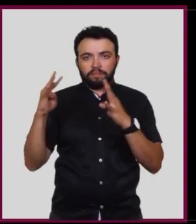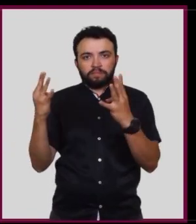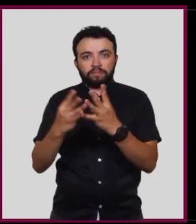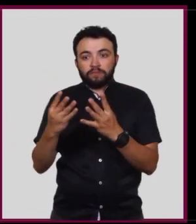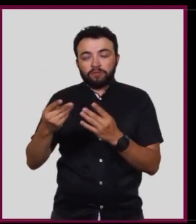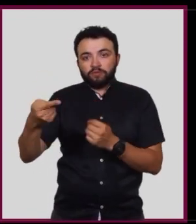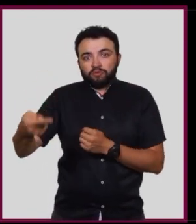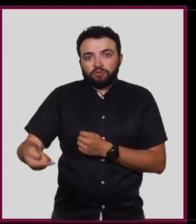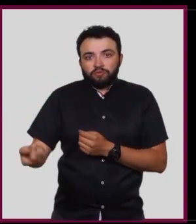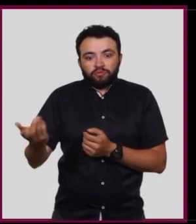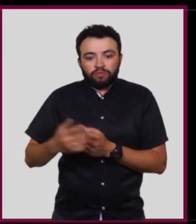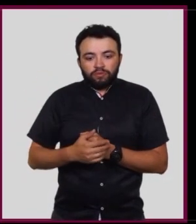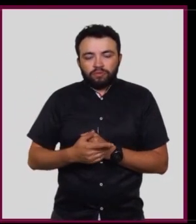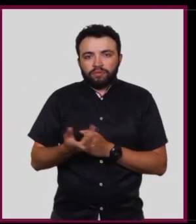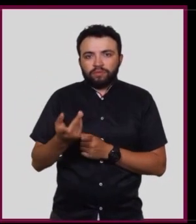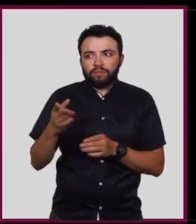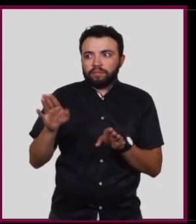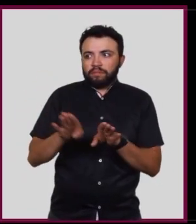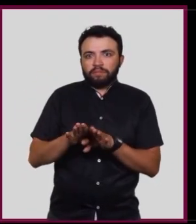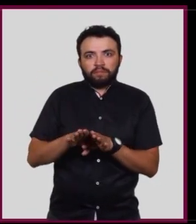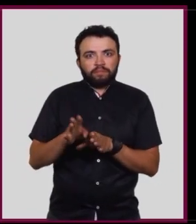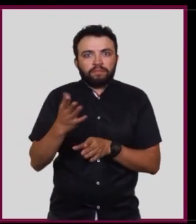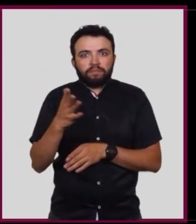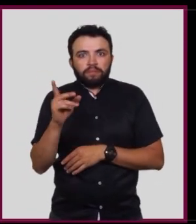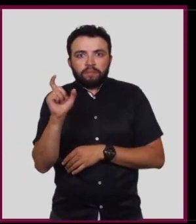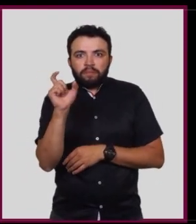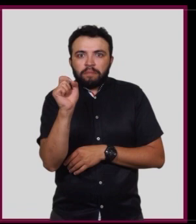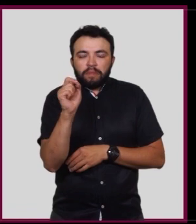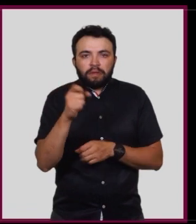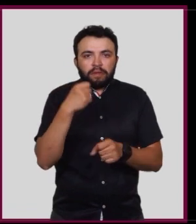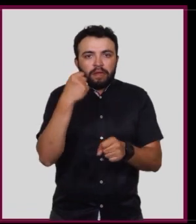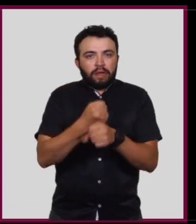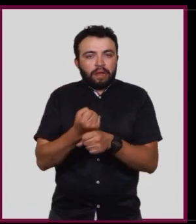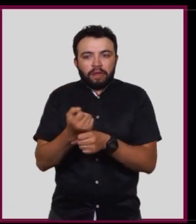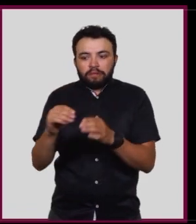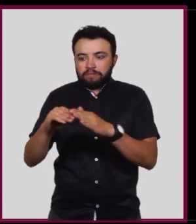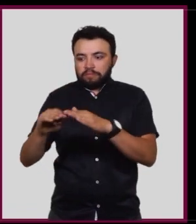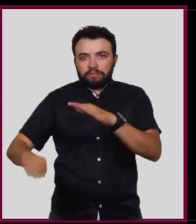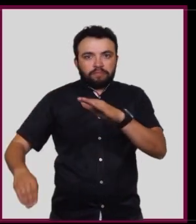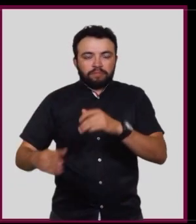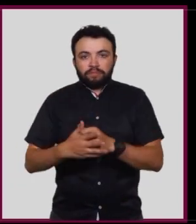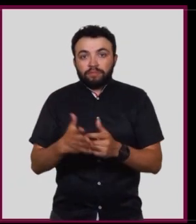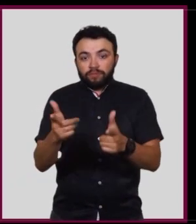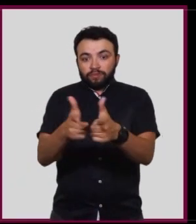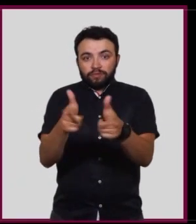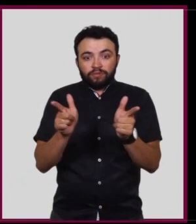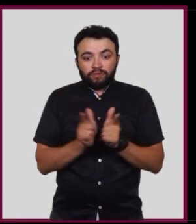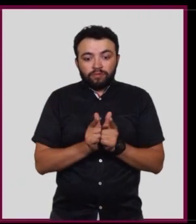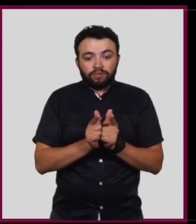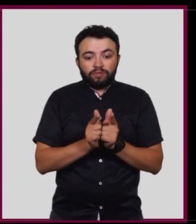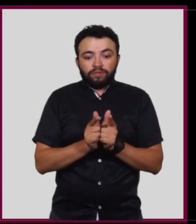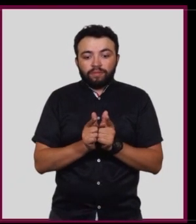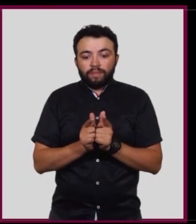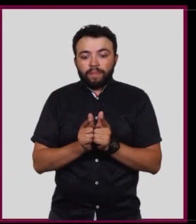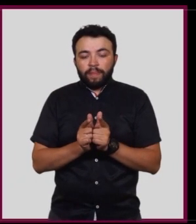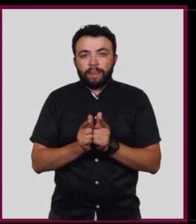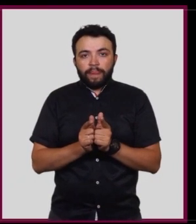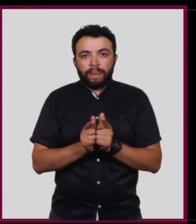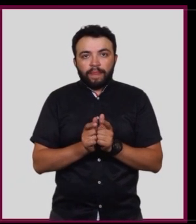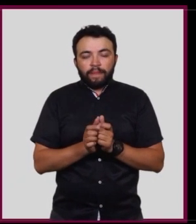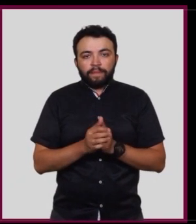chicos, ellos llegaban apenas a los 20 años y menos. Entonces era un grupo